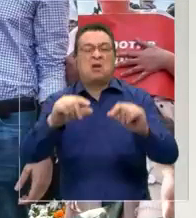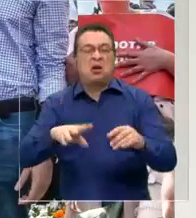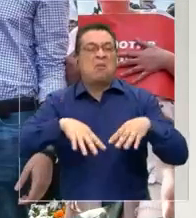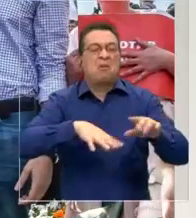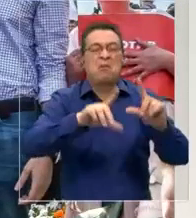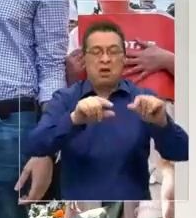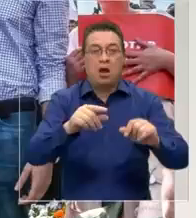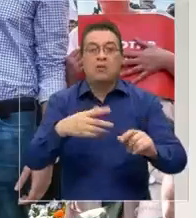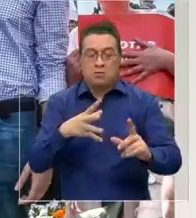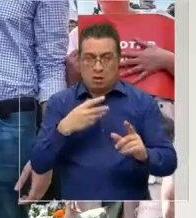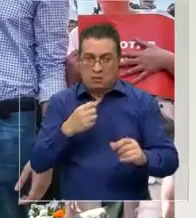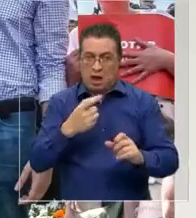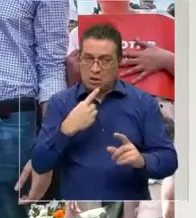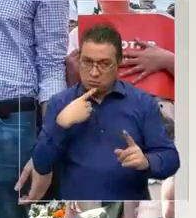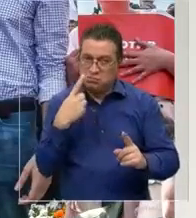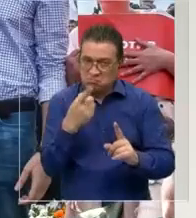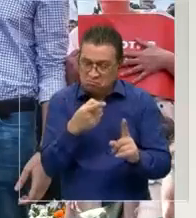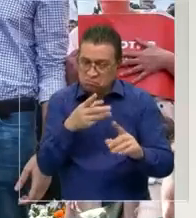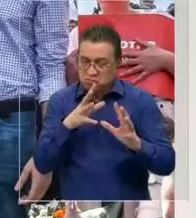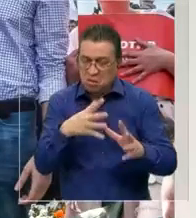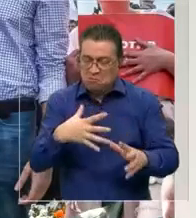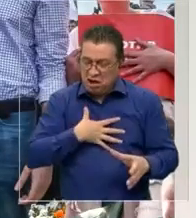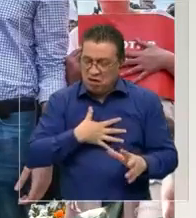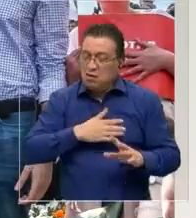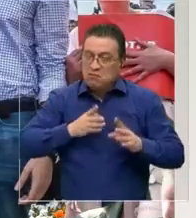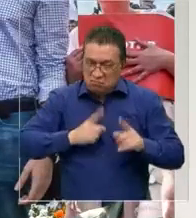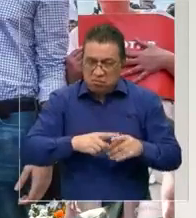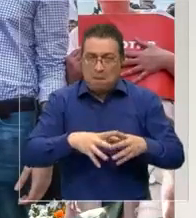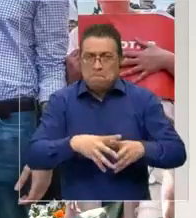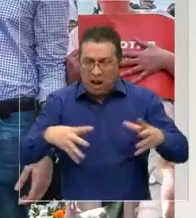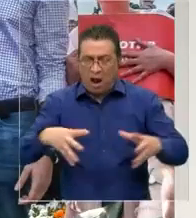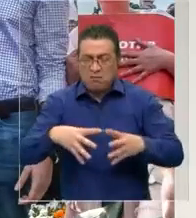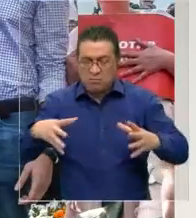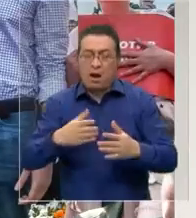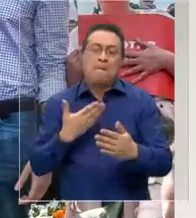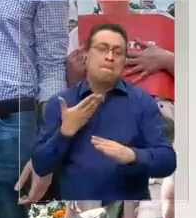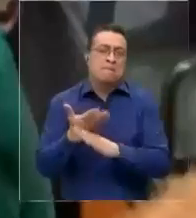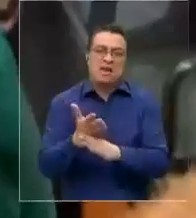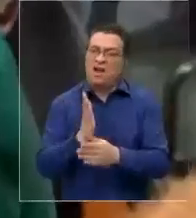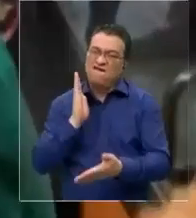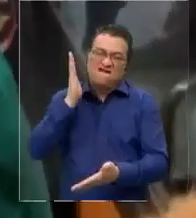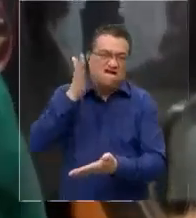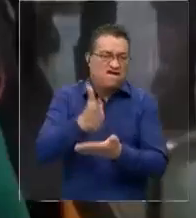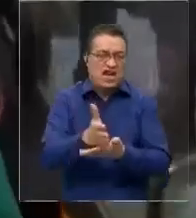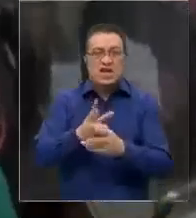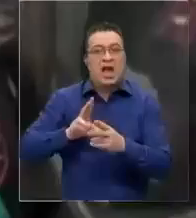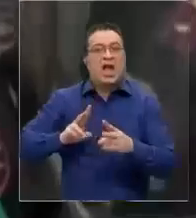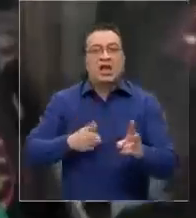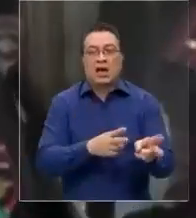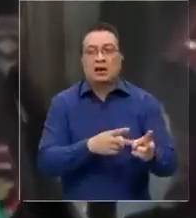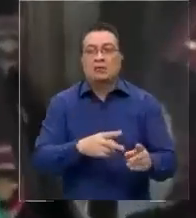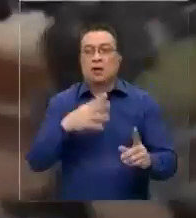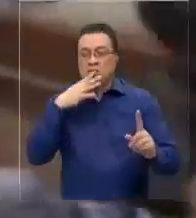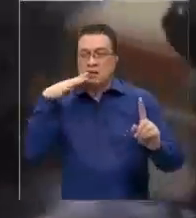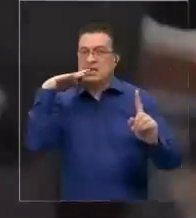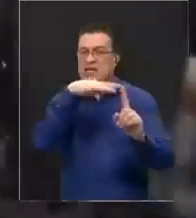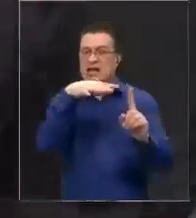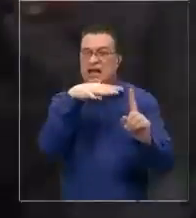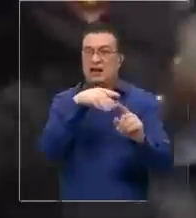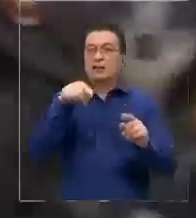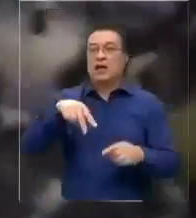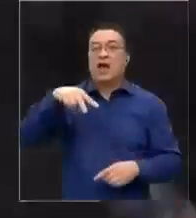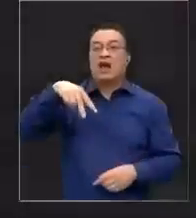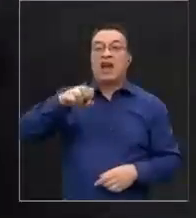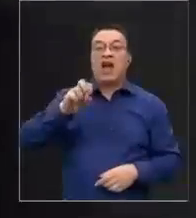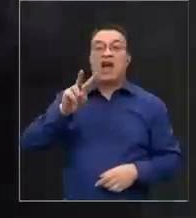Pero debemos, apretando los dientes y superando el miedo, salir y exigir el fin de la guerra. Principal crítico del Kremlin, Alexei